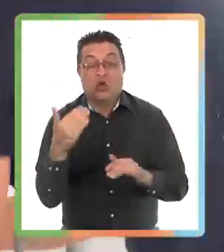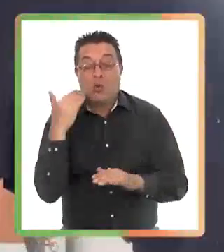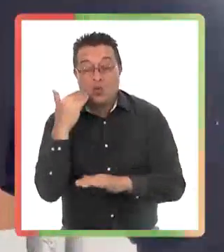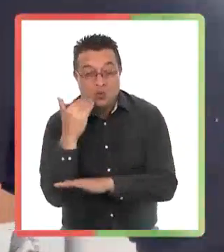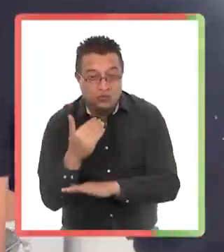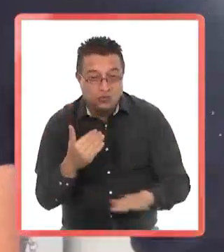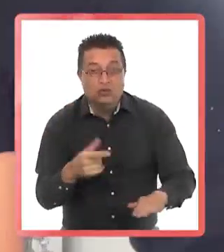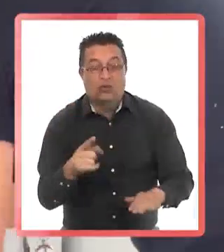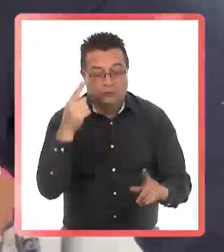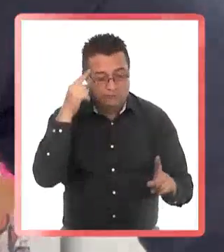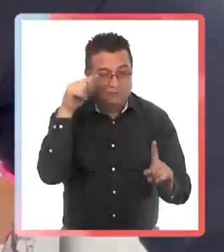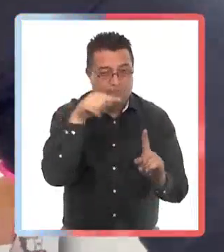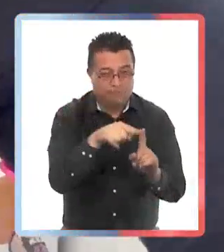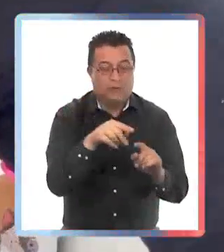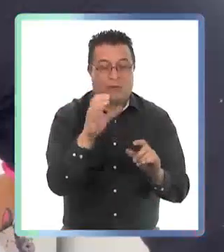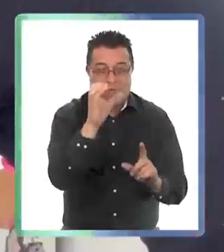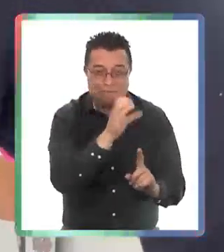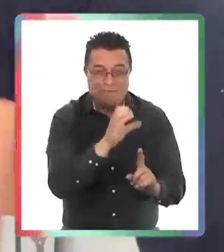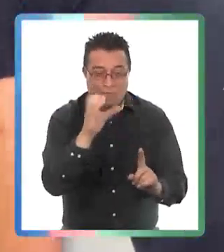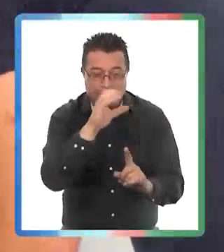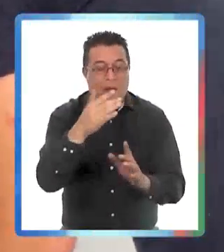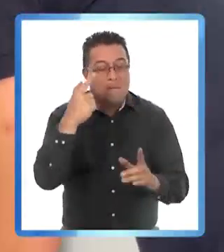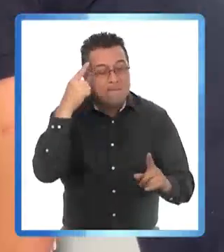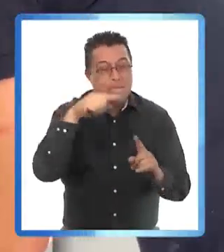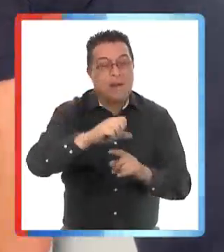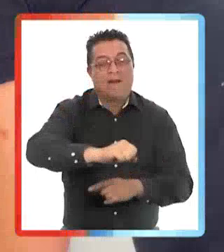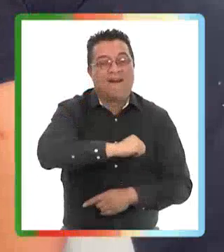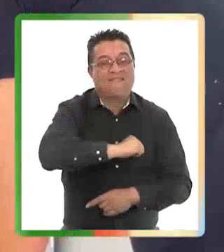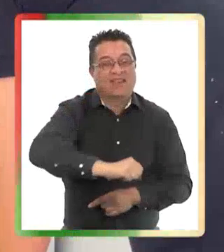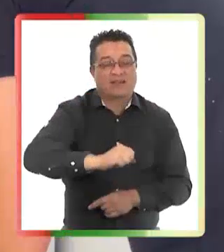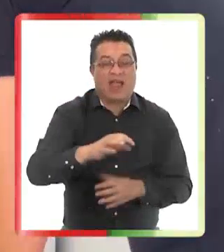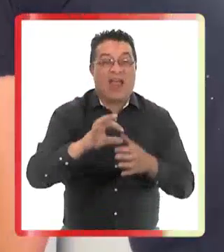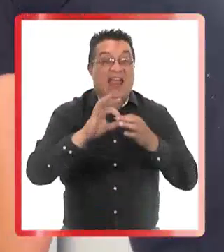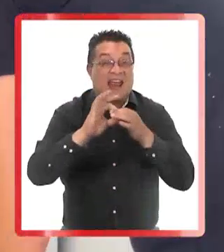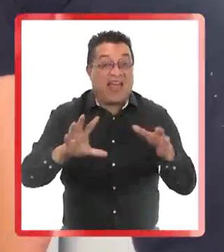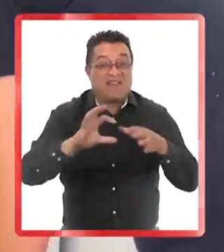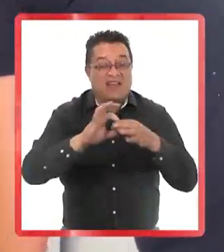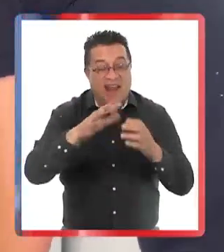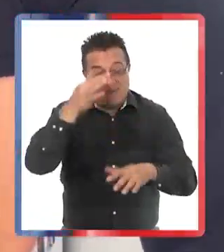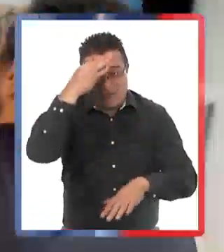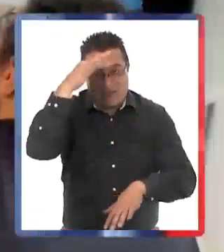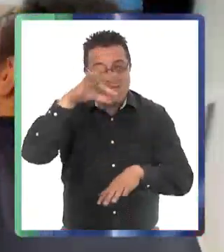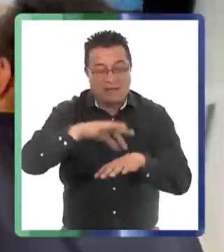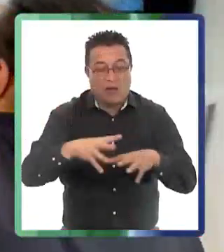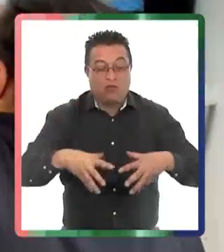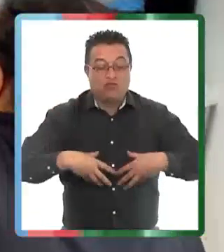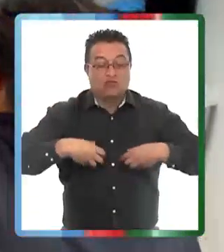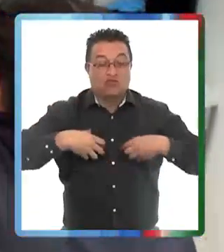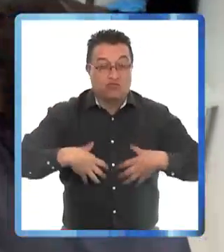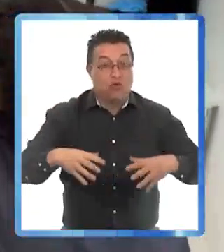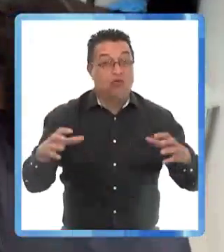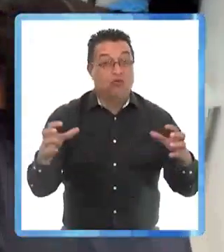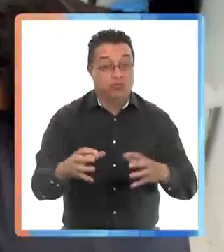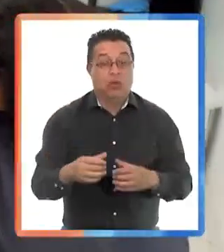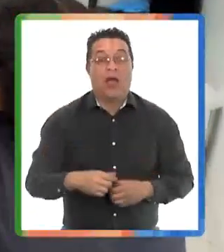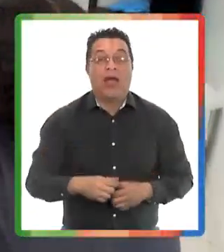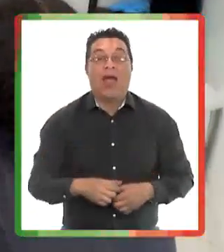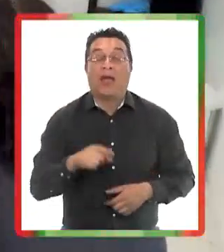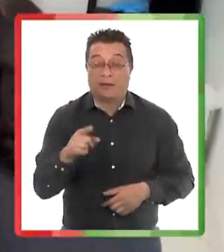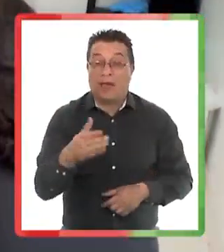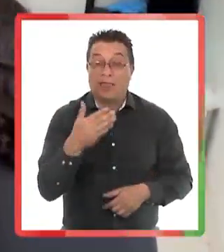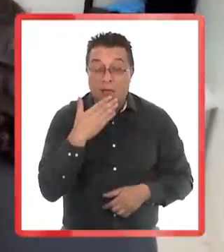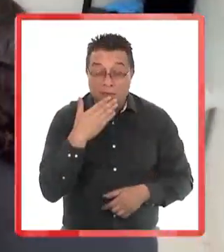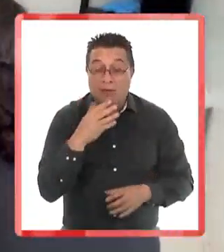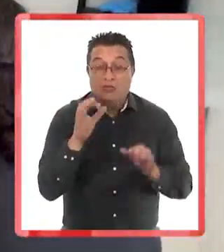los lactantes y párvulos que son parte del grupo objetivo. Busca prevenir la generación de cuadros graves de esta enfermedad